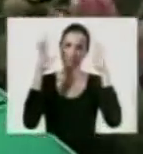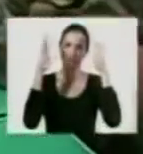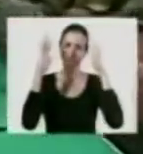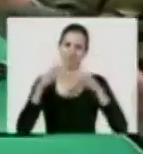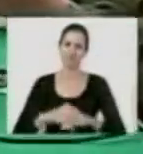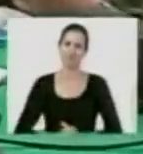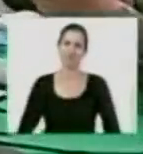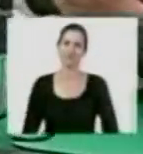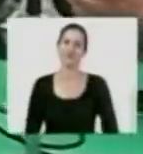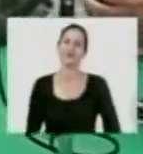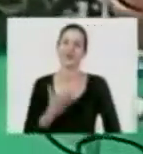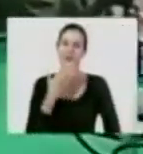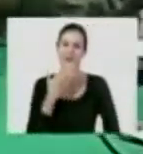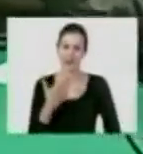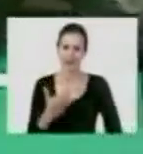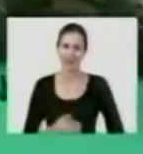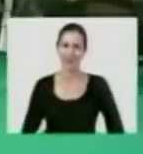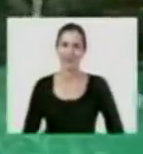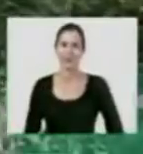Bueno, muchas gracias